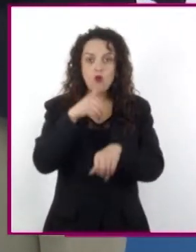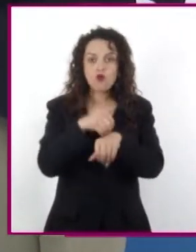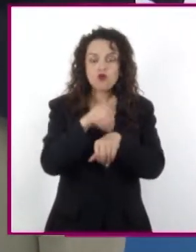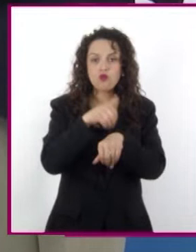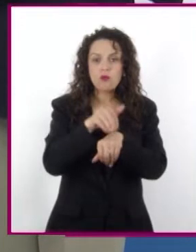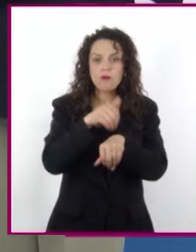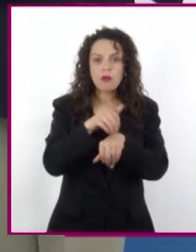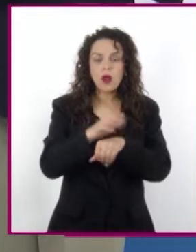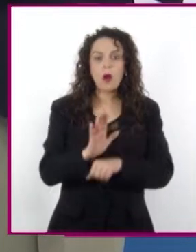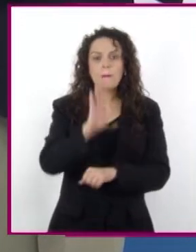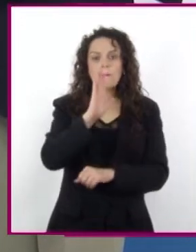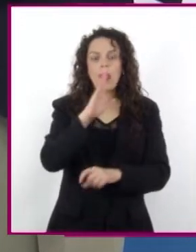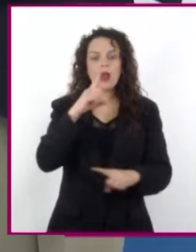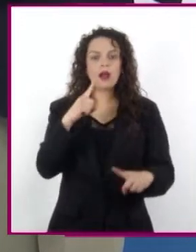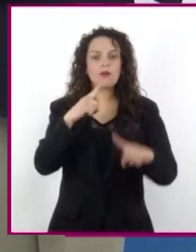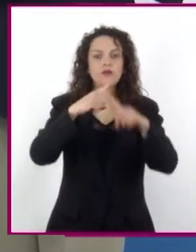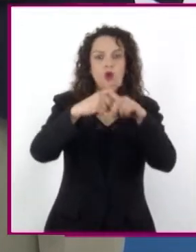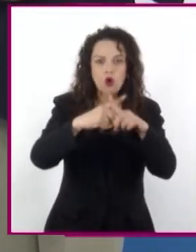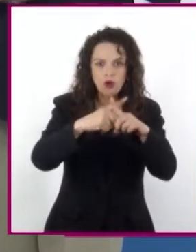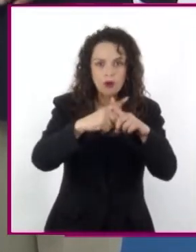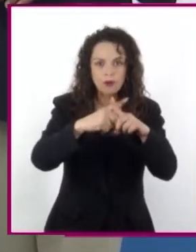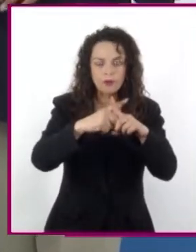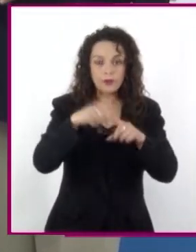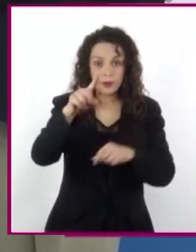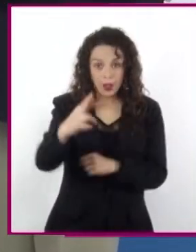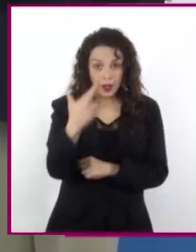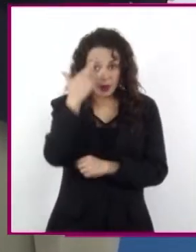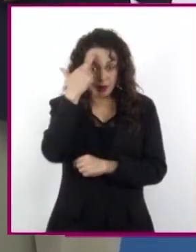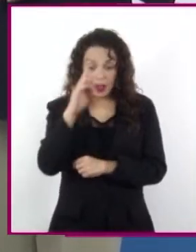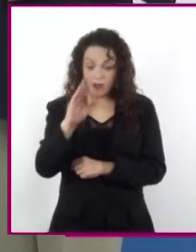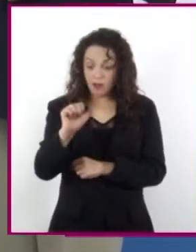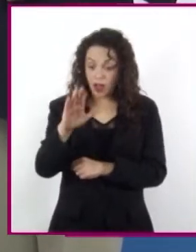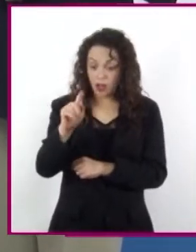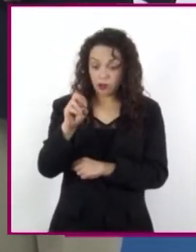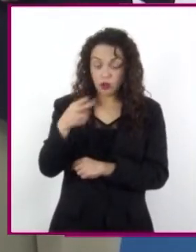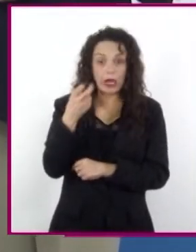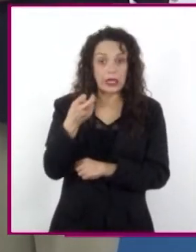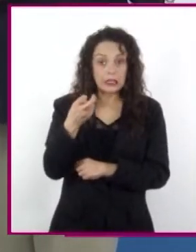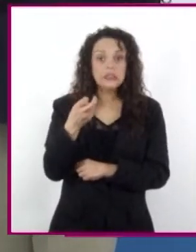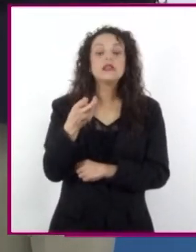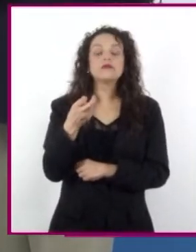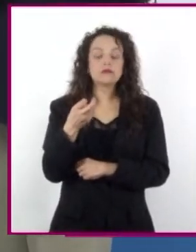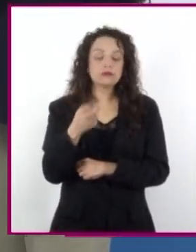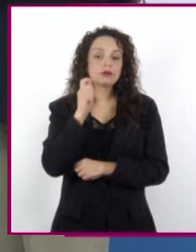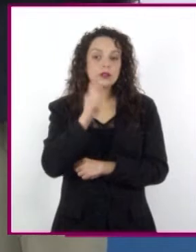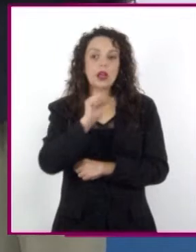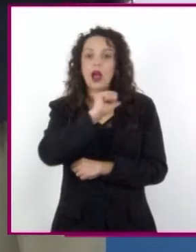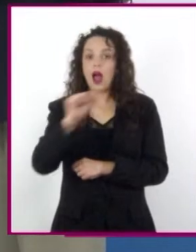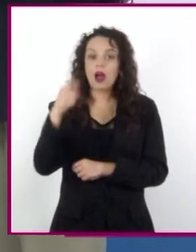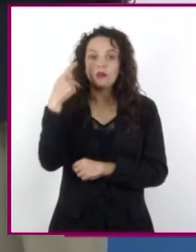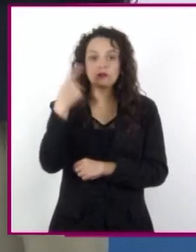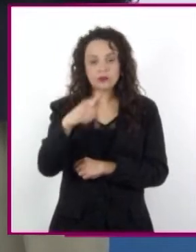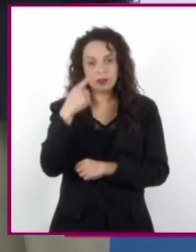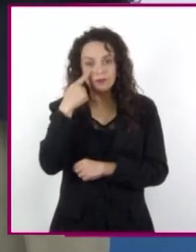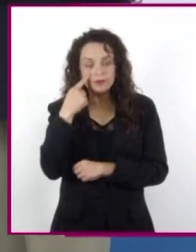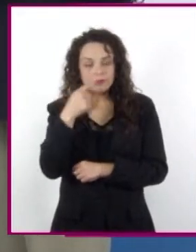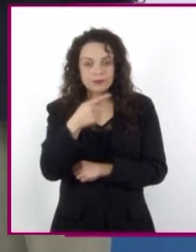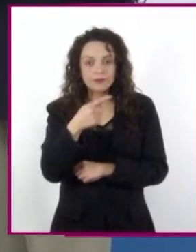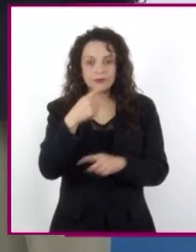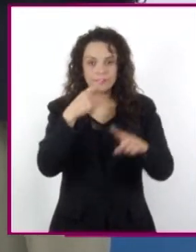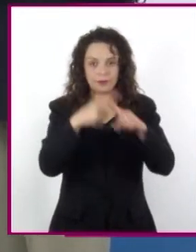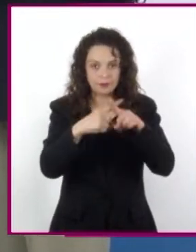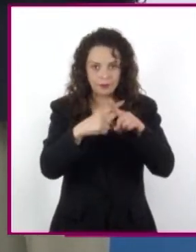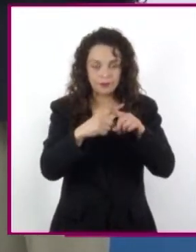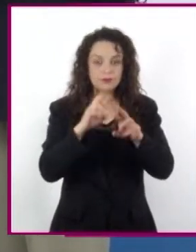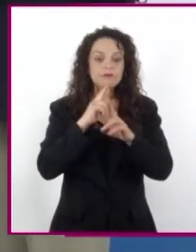multiplicación. Recordemos que los factores son elementos de la multiplicación y el resultado se